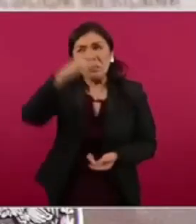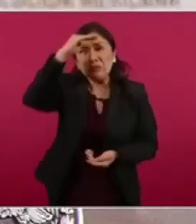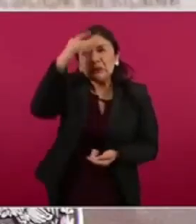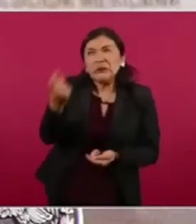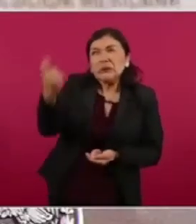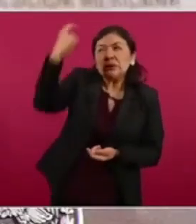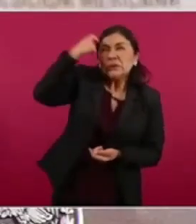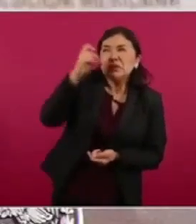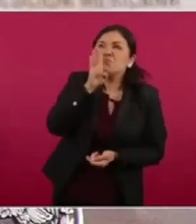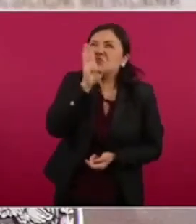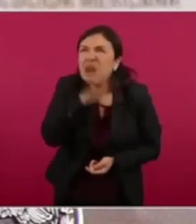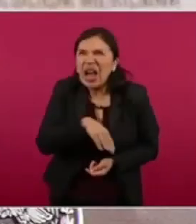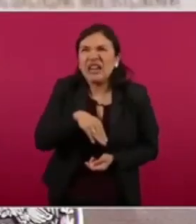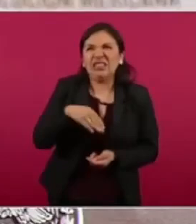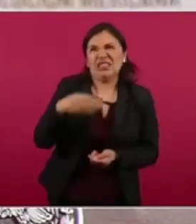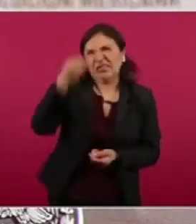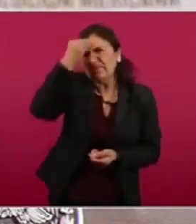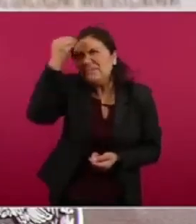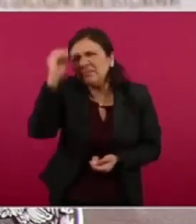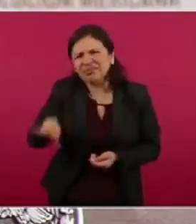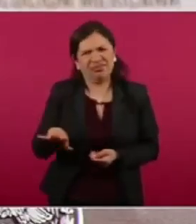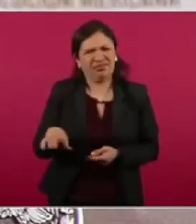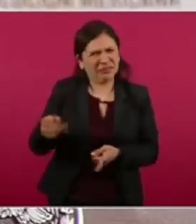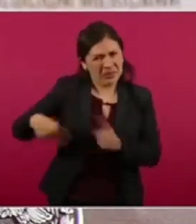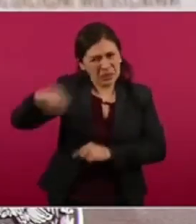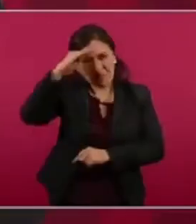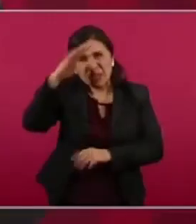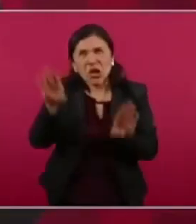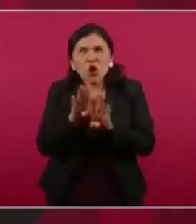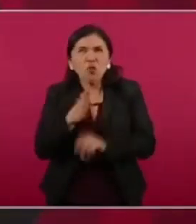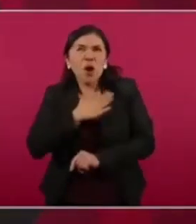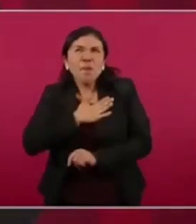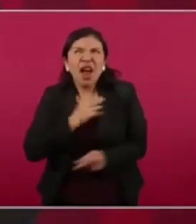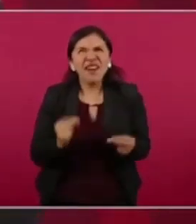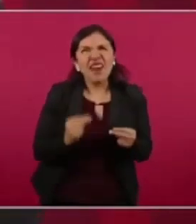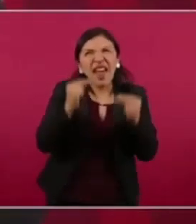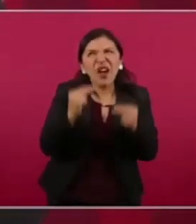entrañas, no está pensando en los negocios,